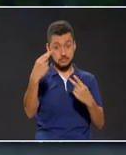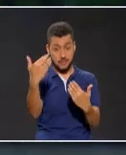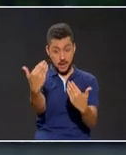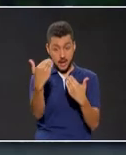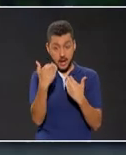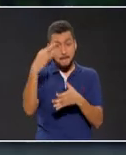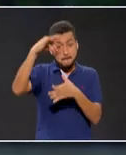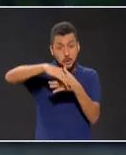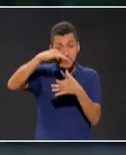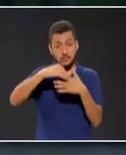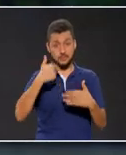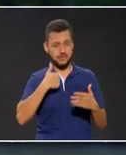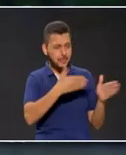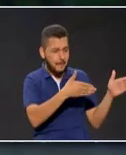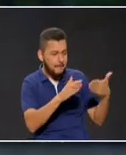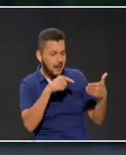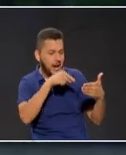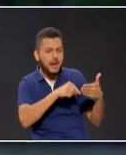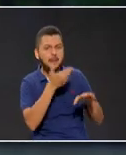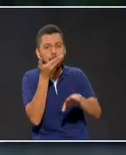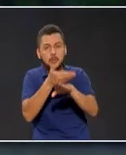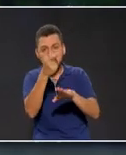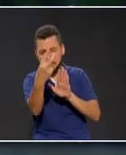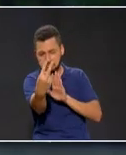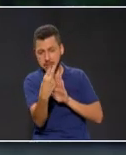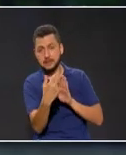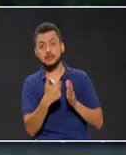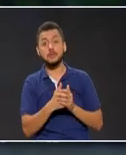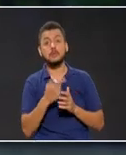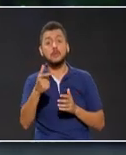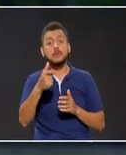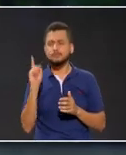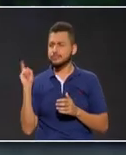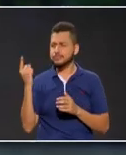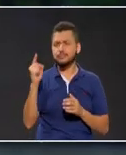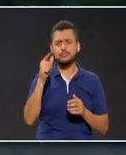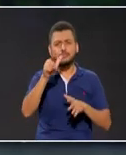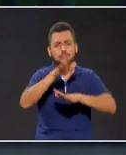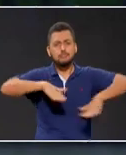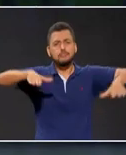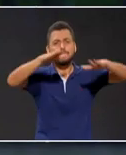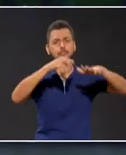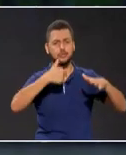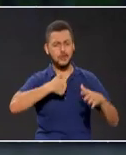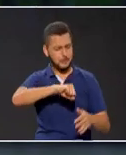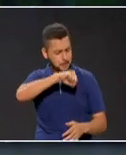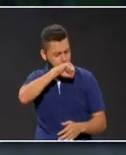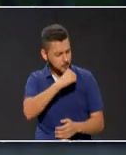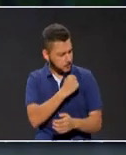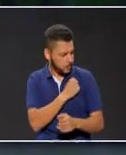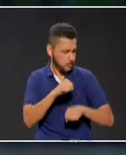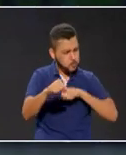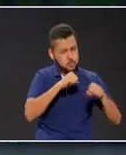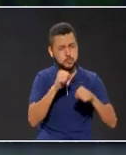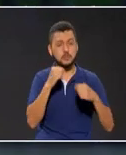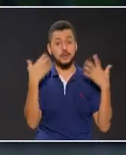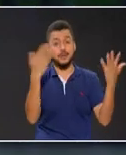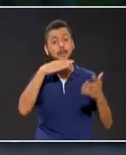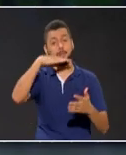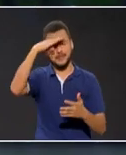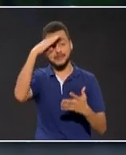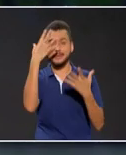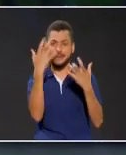equipo. Yo estoy en lo público hace 12 años por convicción. Encontré en lo público el servicio por los demás, mi pasión, mi forma de vida. Los invito en